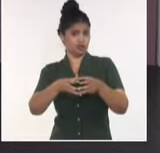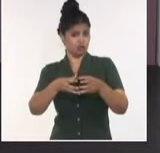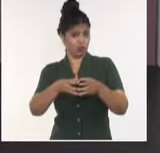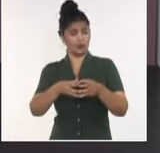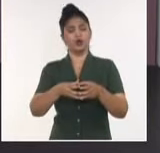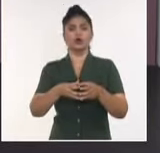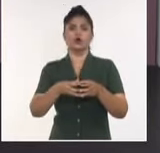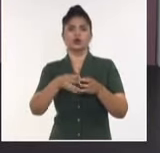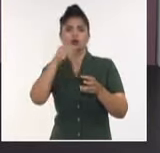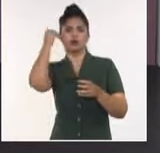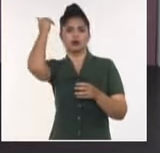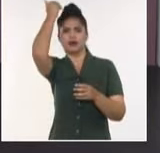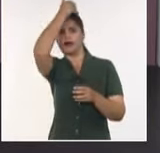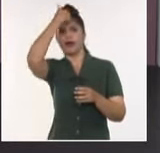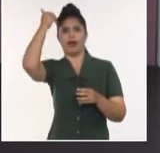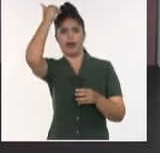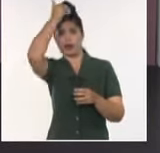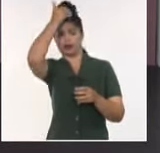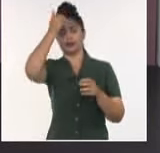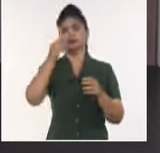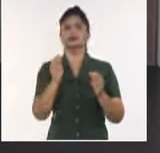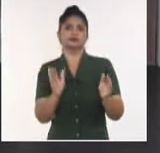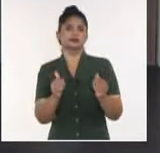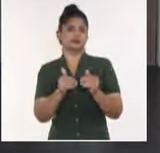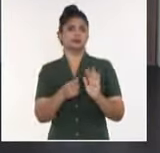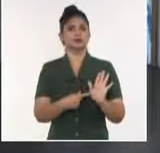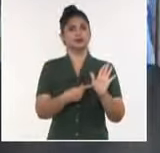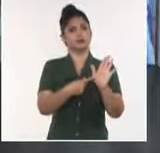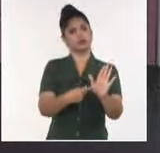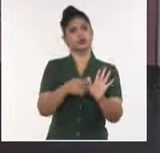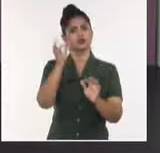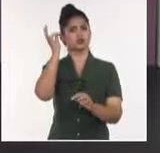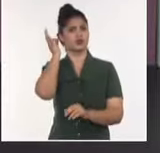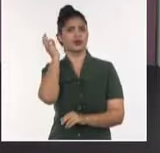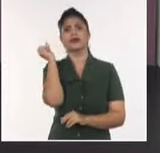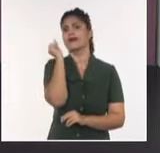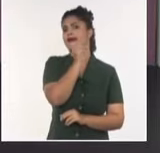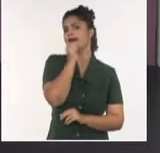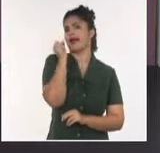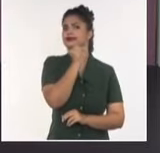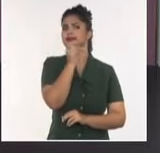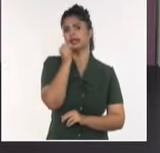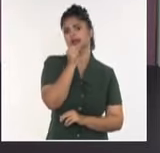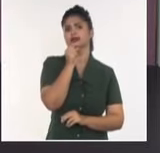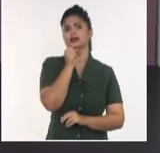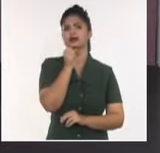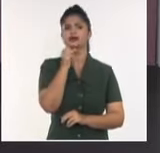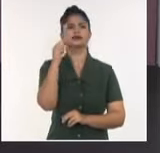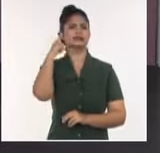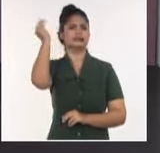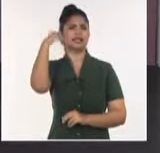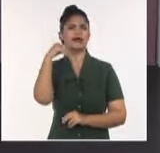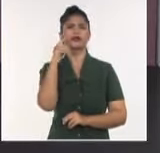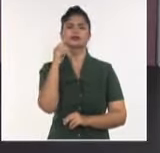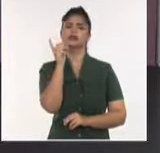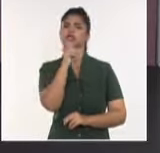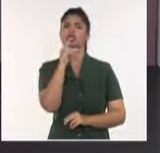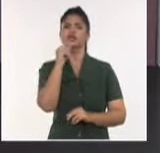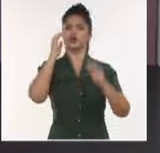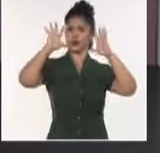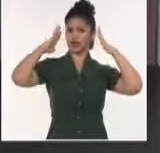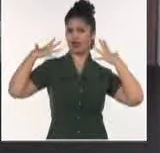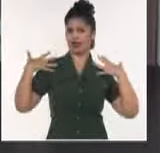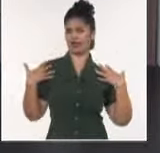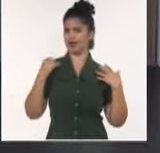Islámico, fueron canceladas las presentaciones de la popular cantante estadounidense Taylor Swift en Viena. De acuerdo con las autoridades austriacas,